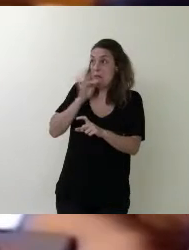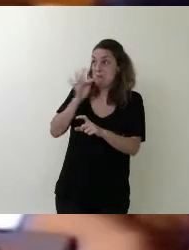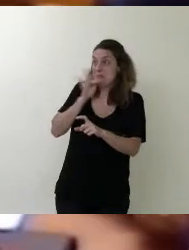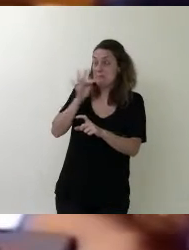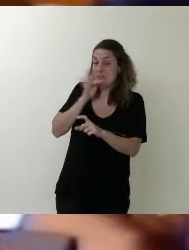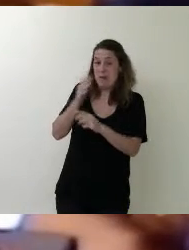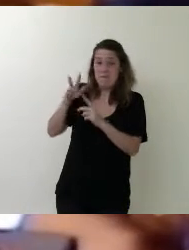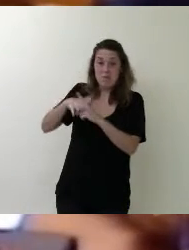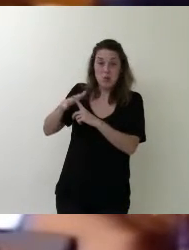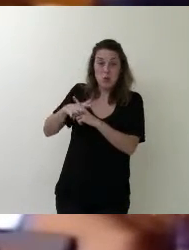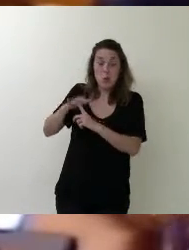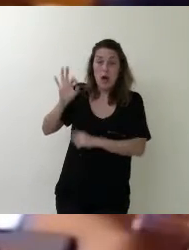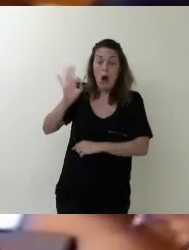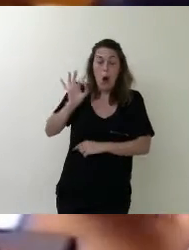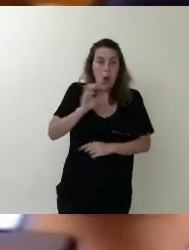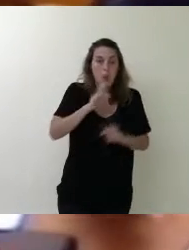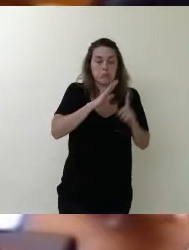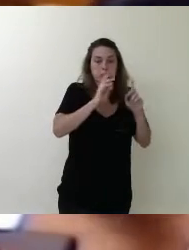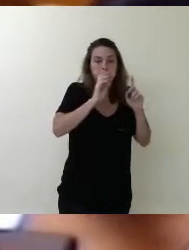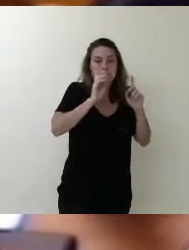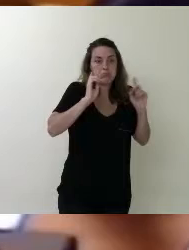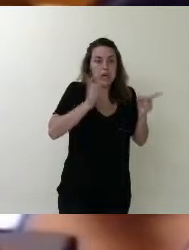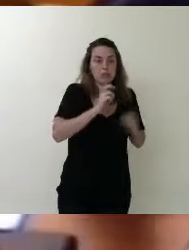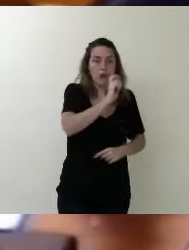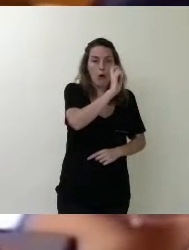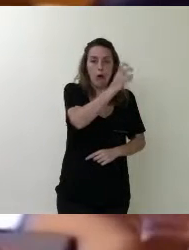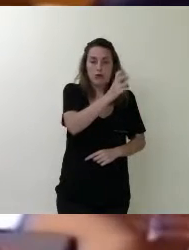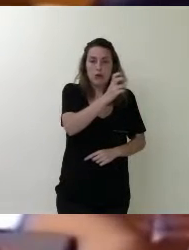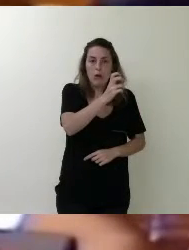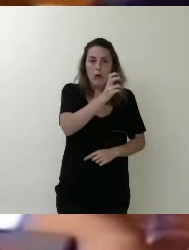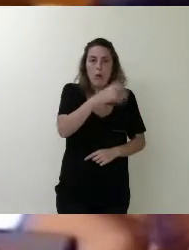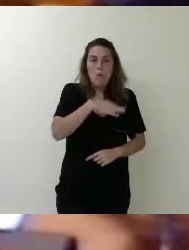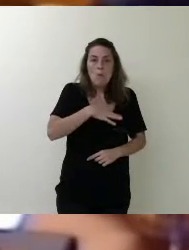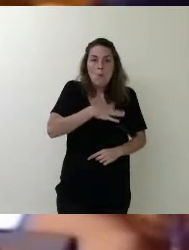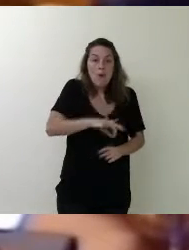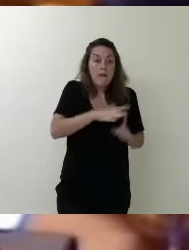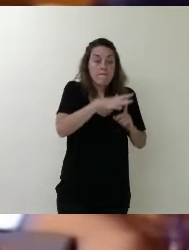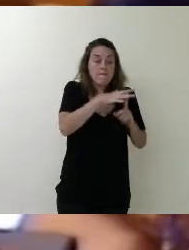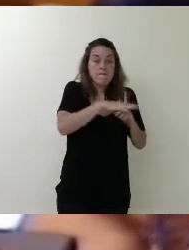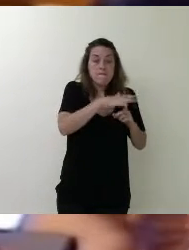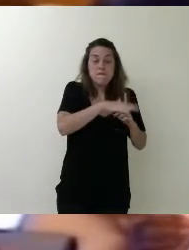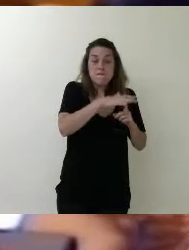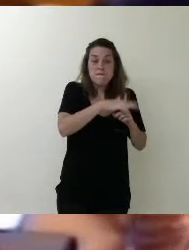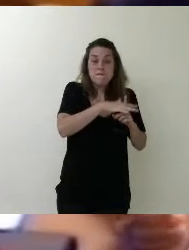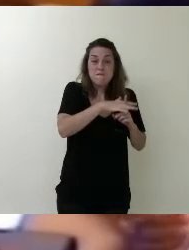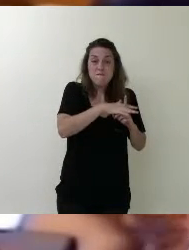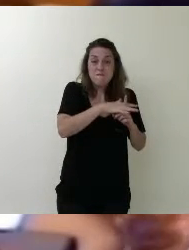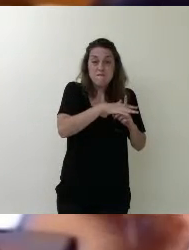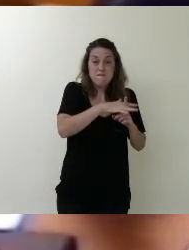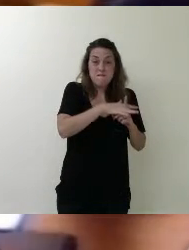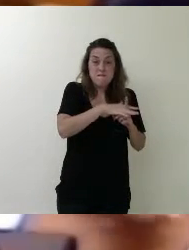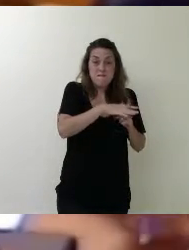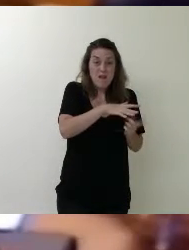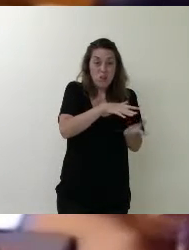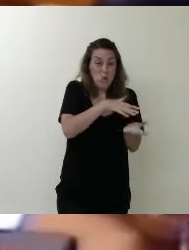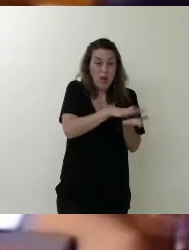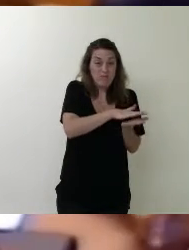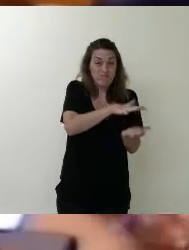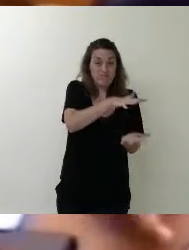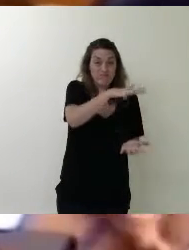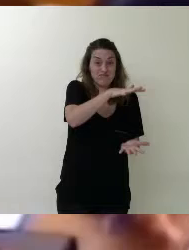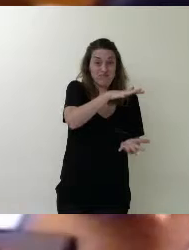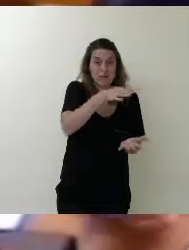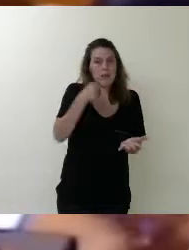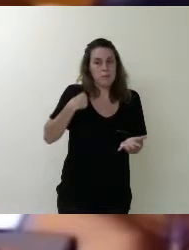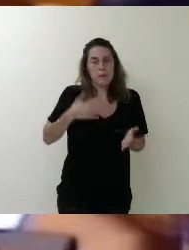otros casos, pues, por las razones que fuera, ¿no? Hay facturas que, dado el ingente volumen de facturas que se tramitan en un área